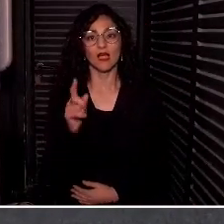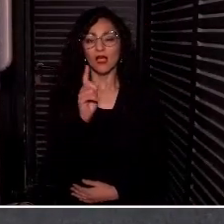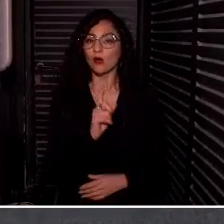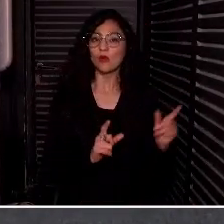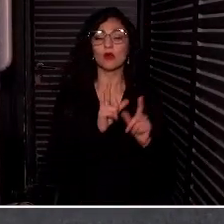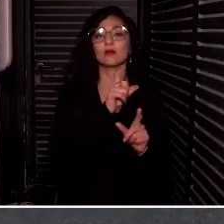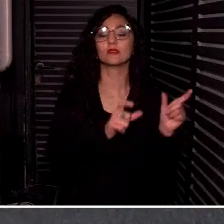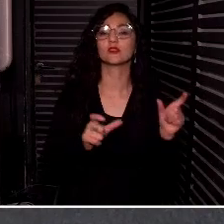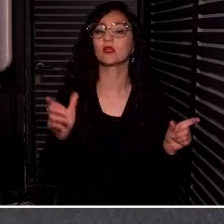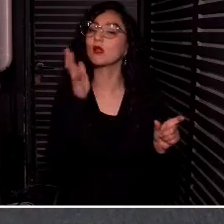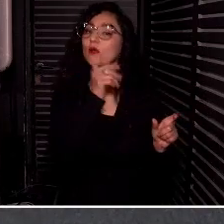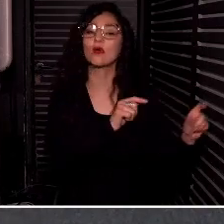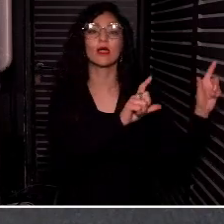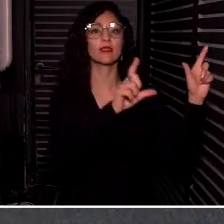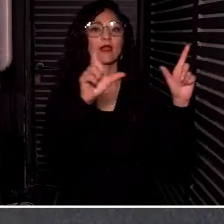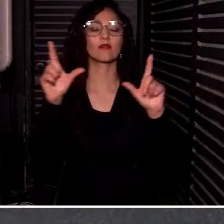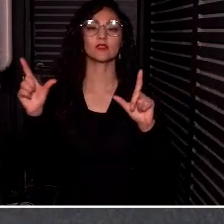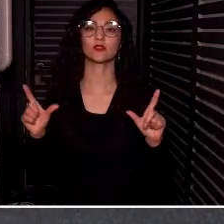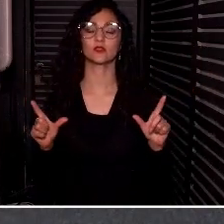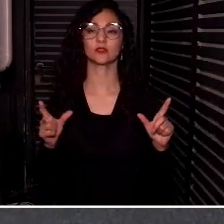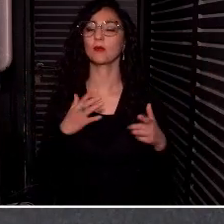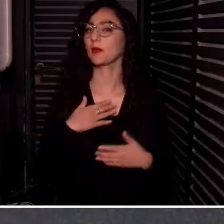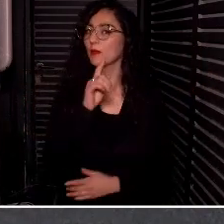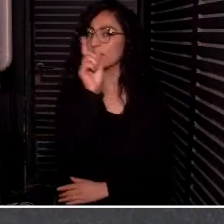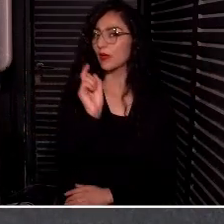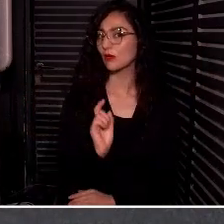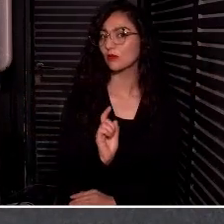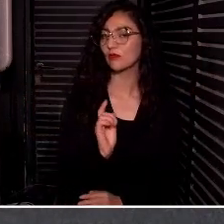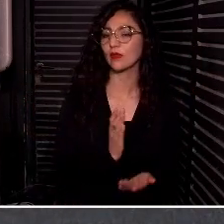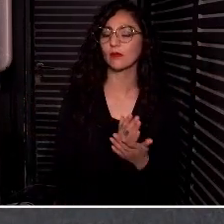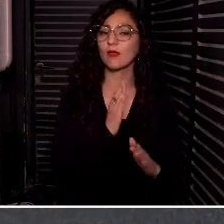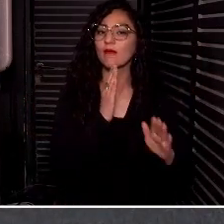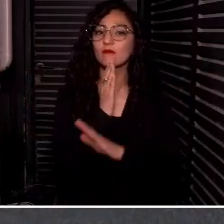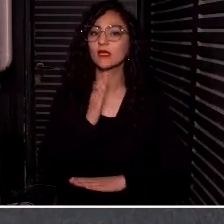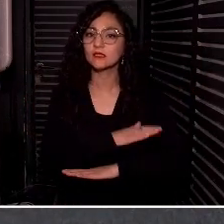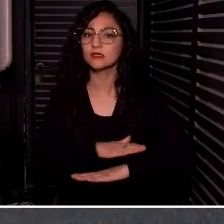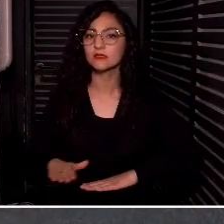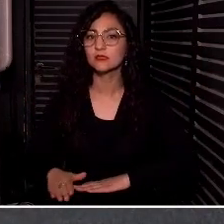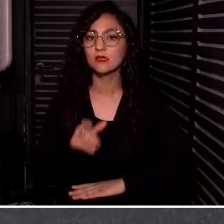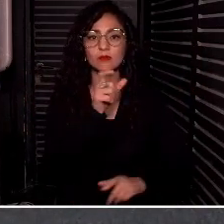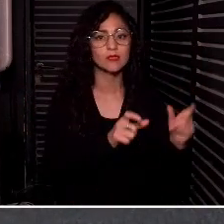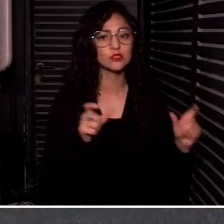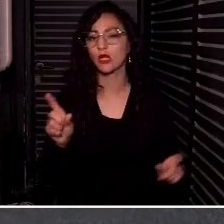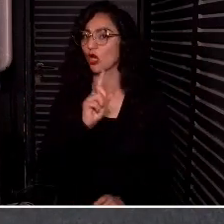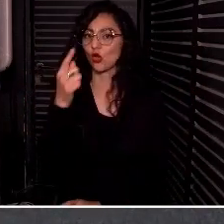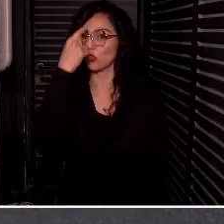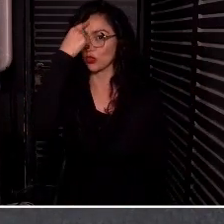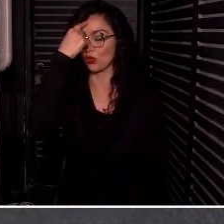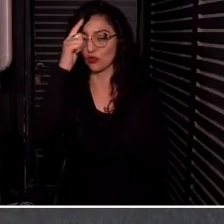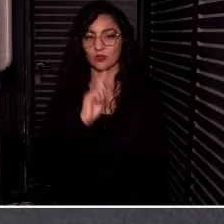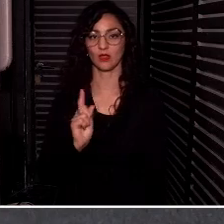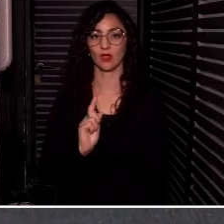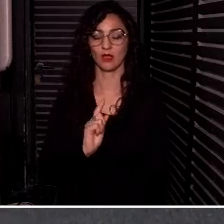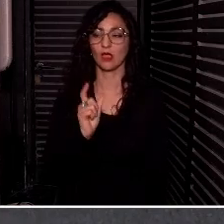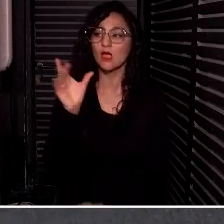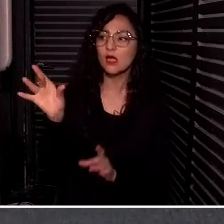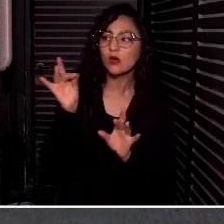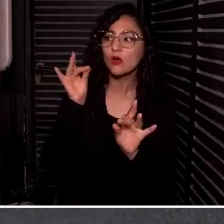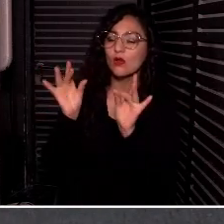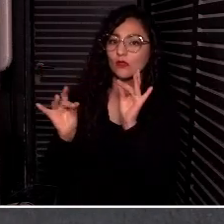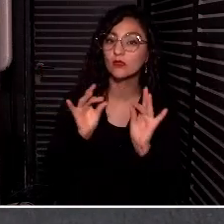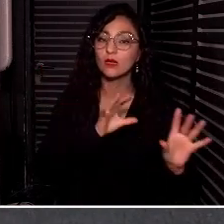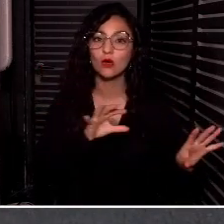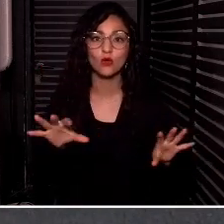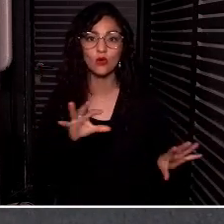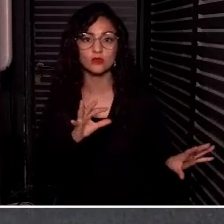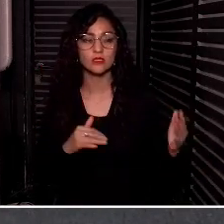televisión Entonces mi Mi pregunta es partiendo la base que no no son personas tontas que están encontrando allí cosas con las